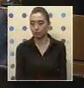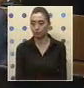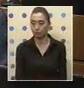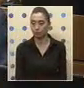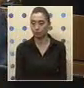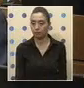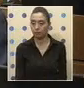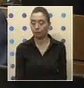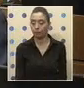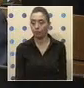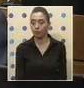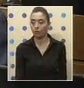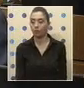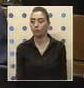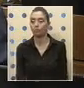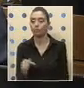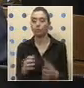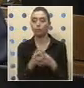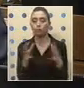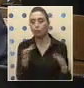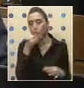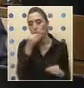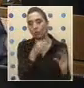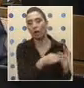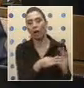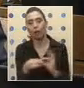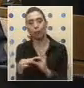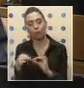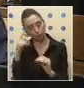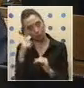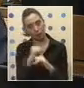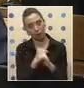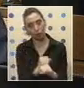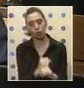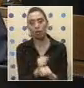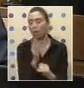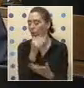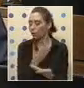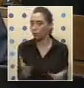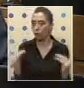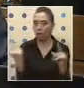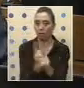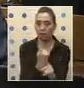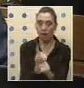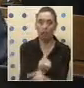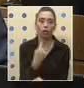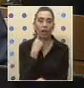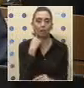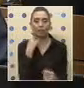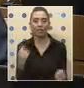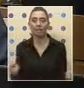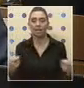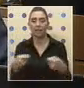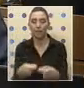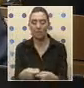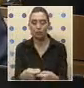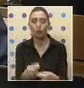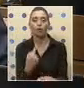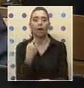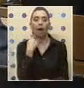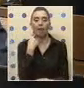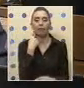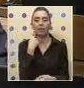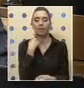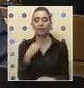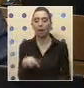ha entregado un montón de argumentos para oponerse: que no hay diálogo, que va a afectar la inversión, que va a afectar a la